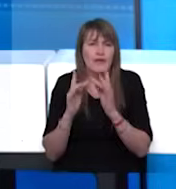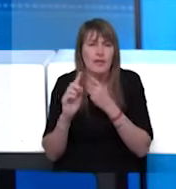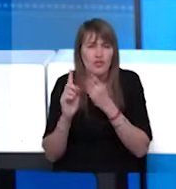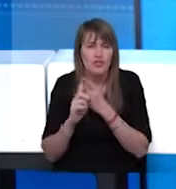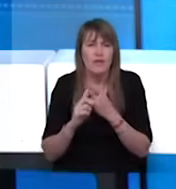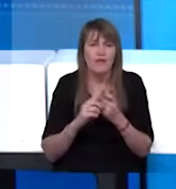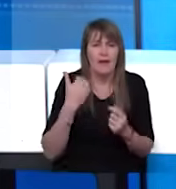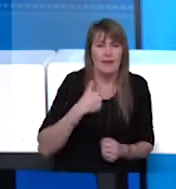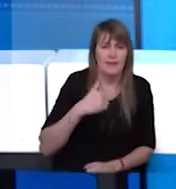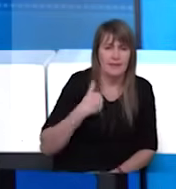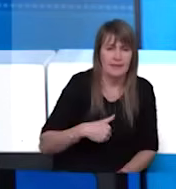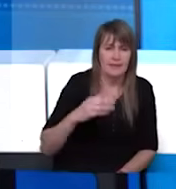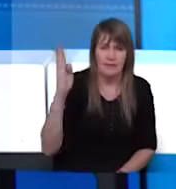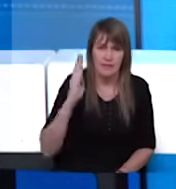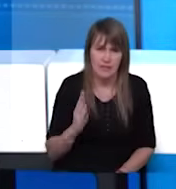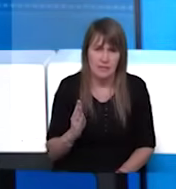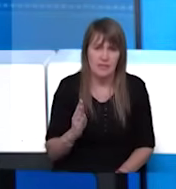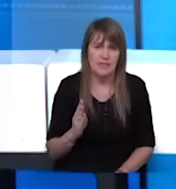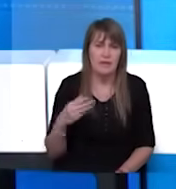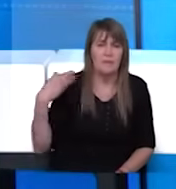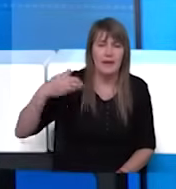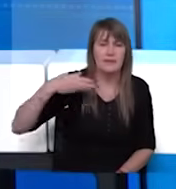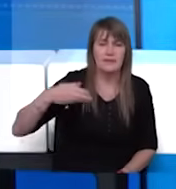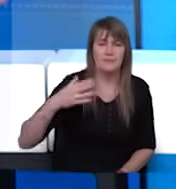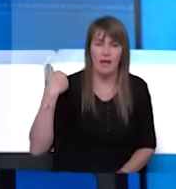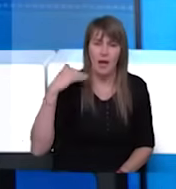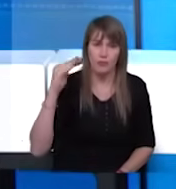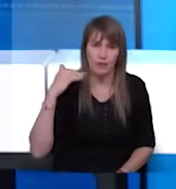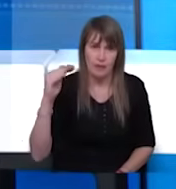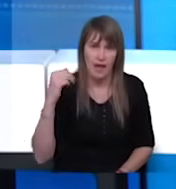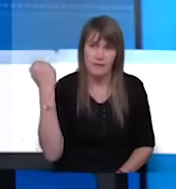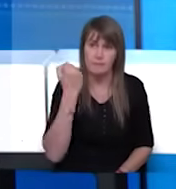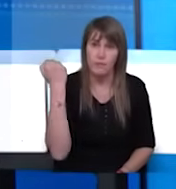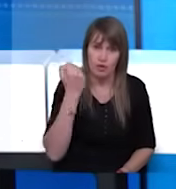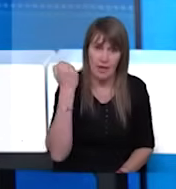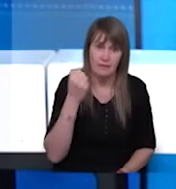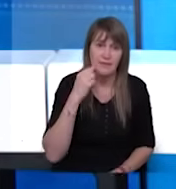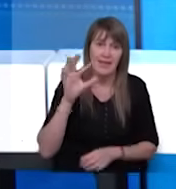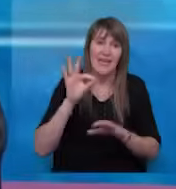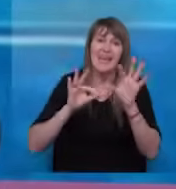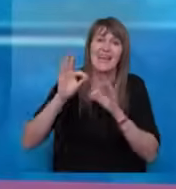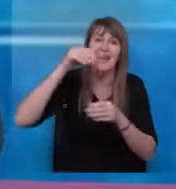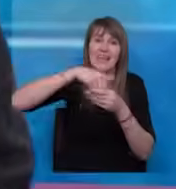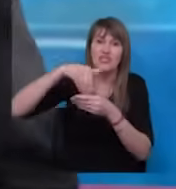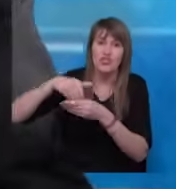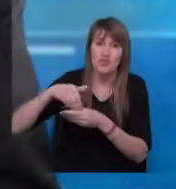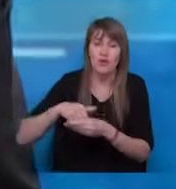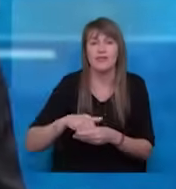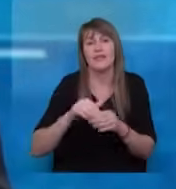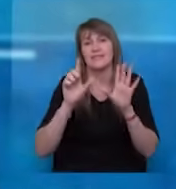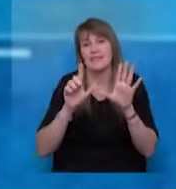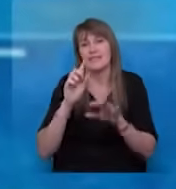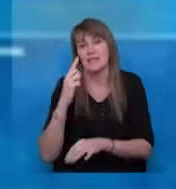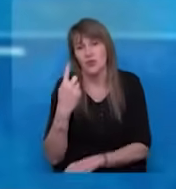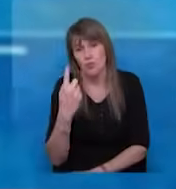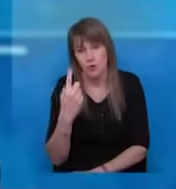con el Brasil, la participación de algunas autoridades importantes y una elección que se venía, que era la del 71 también, ¿no? Sí, allí aparece nombrado